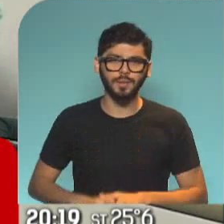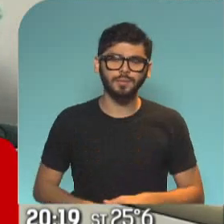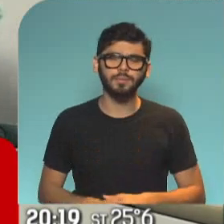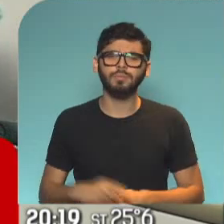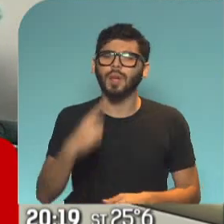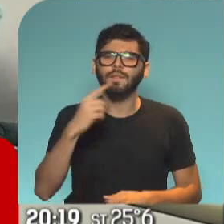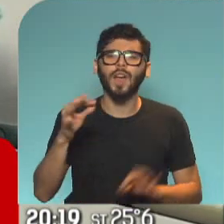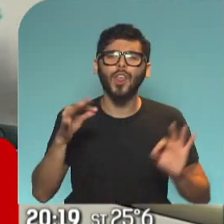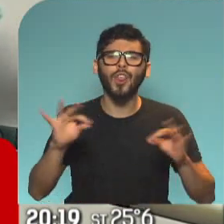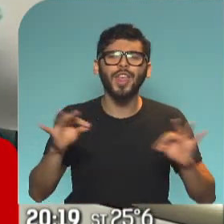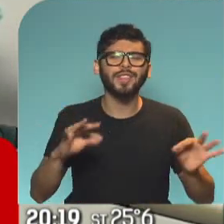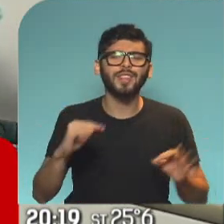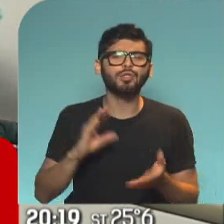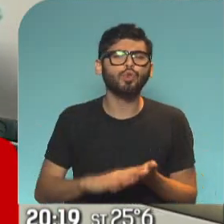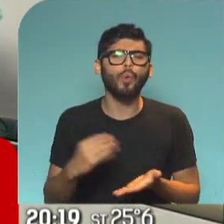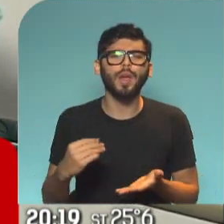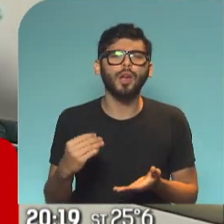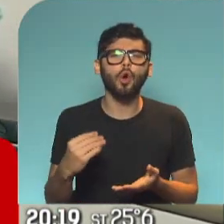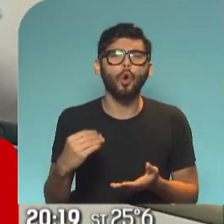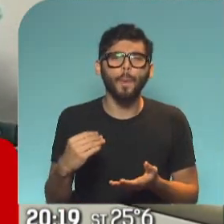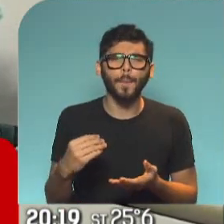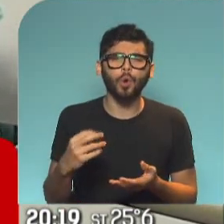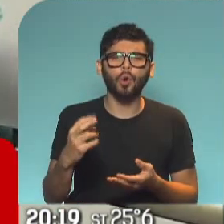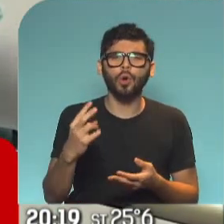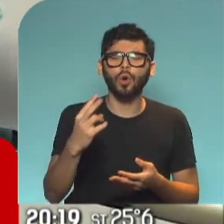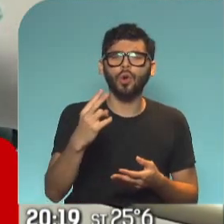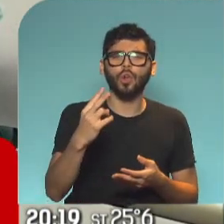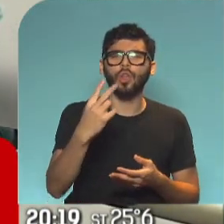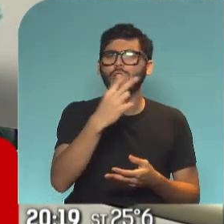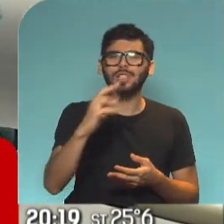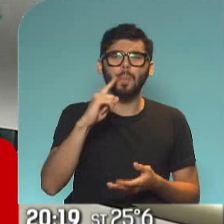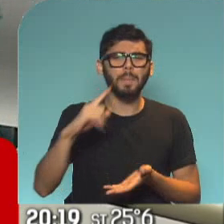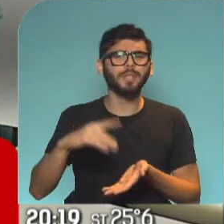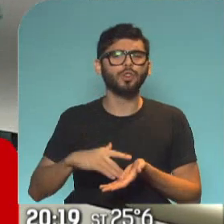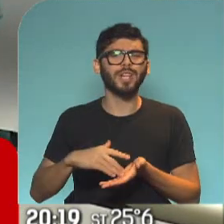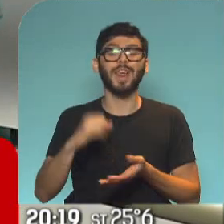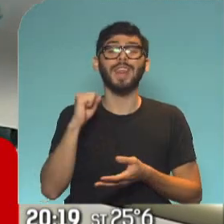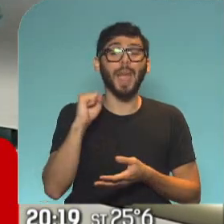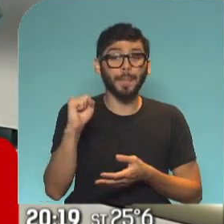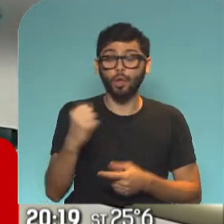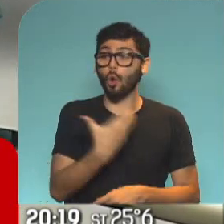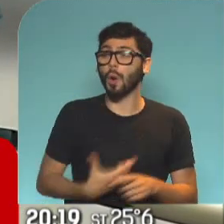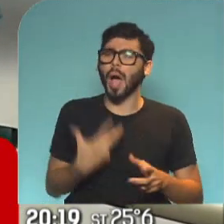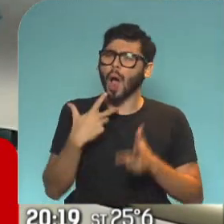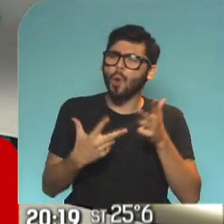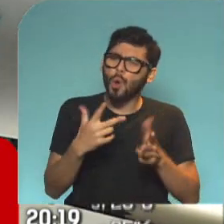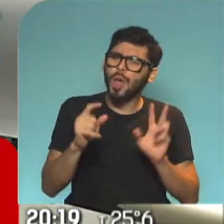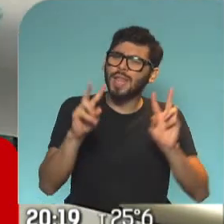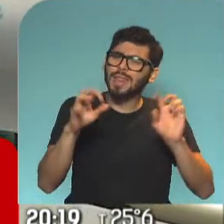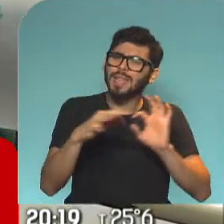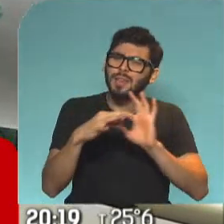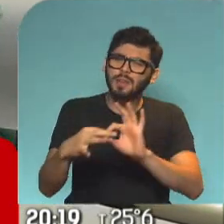acerca de cómo se van a destinar los más de 200 millones de pesos sobre los cuales el gobernador habló referido a plan